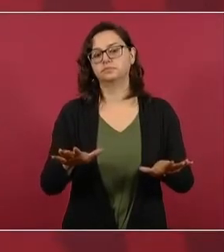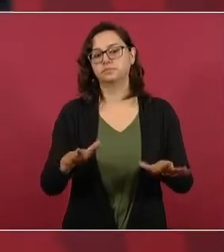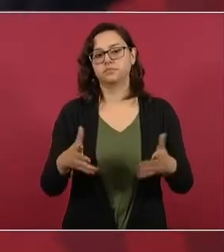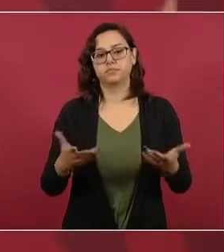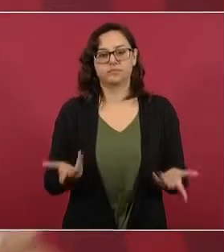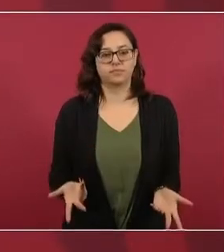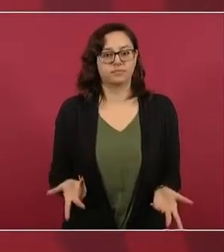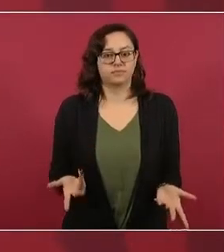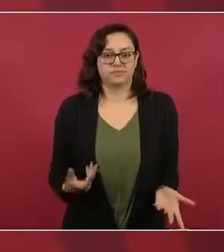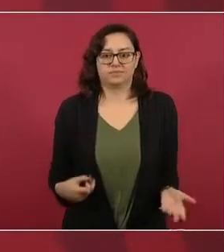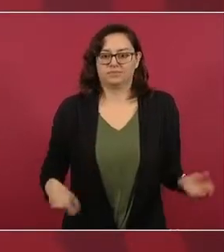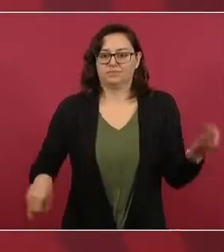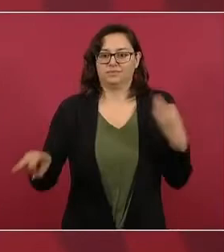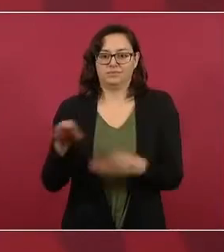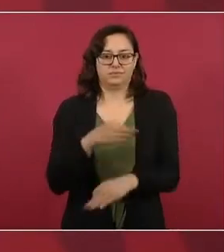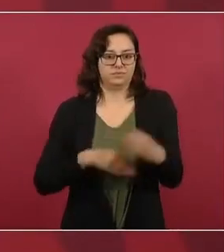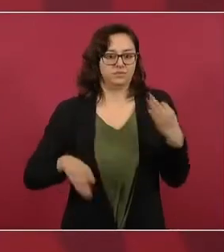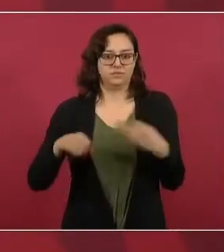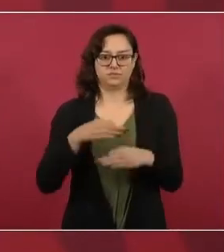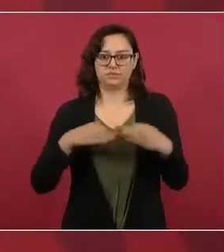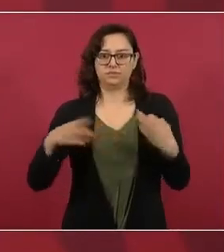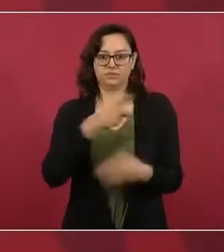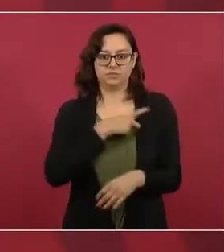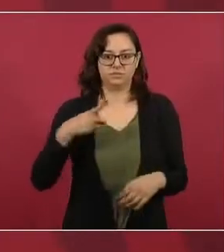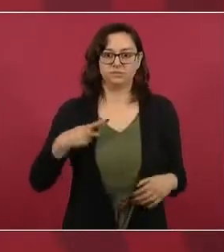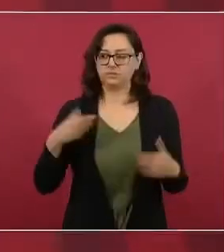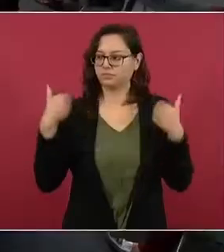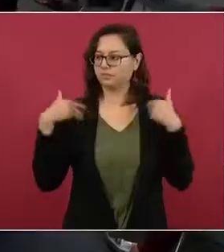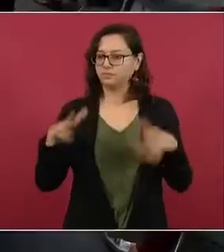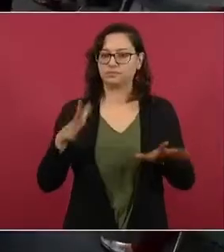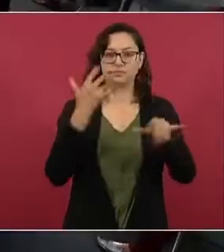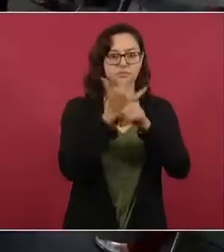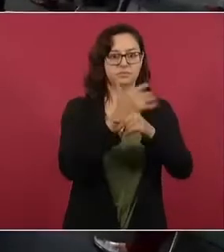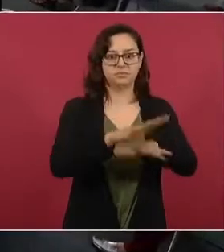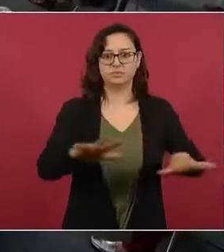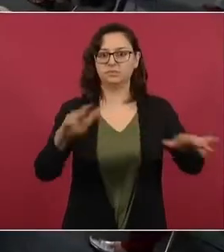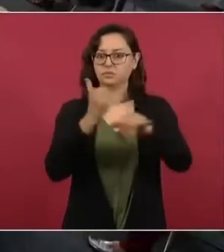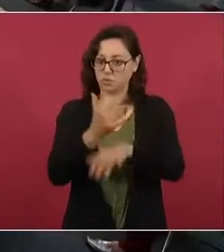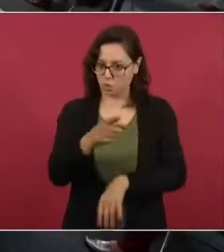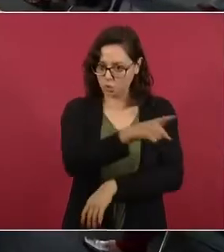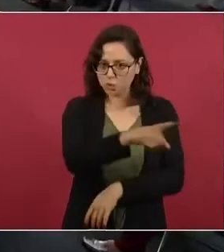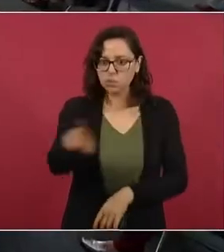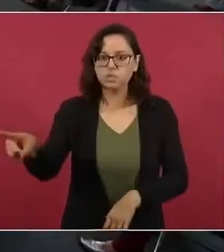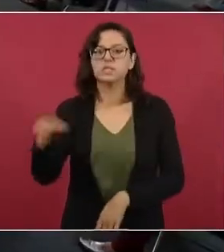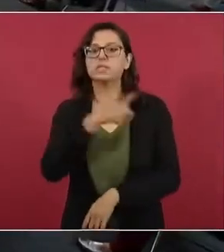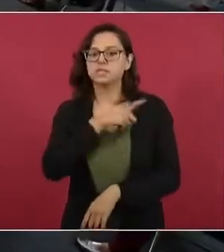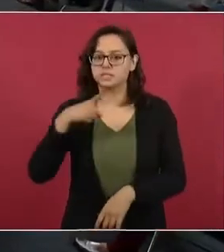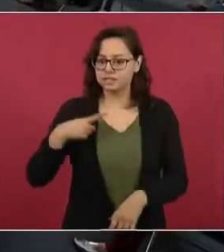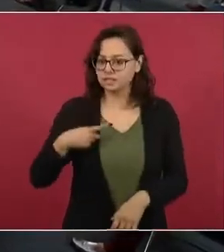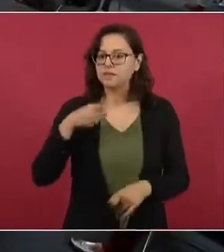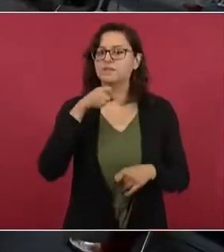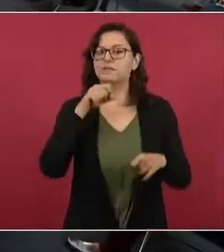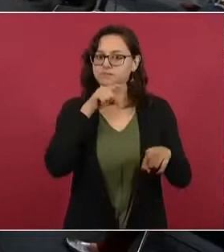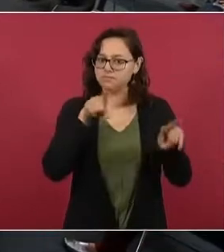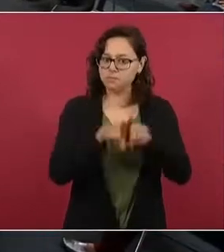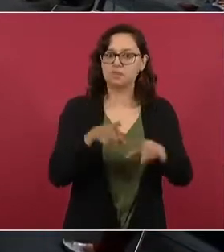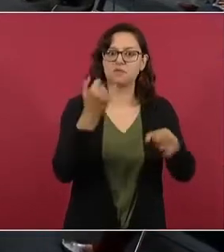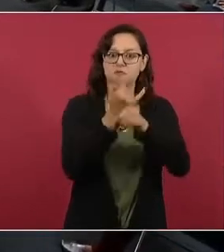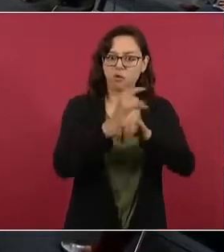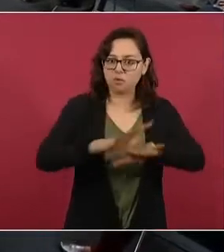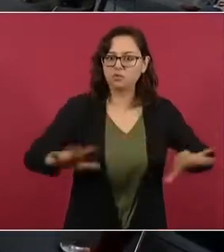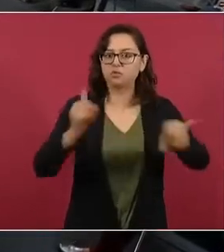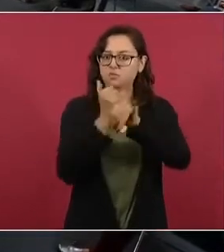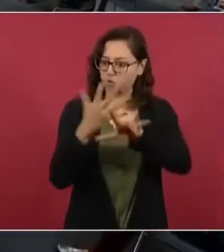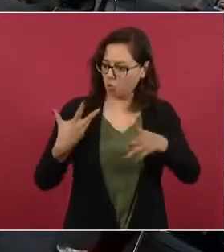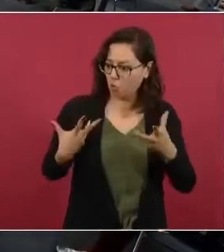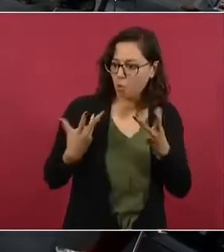Todos deberíamos estar informando. Claro, de hecho, cada medio de comunicación debería estar informando, haciendo